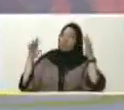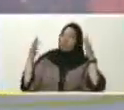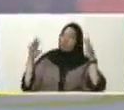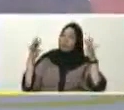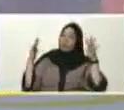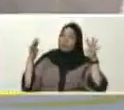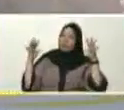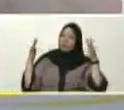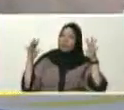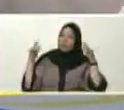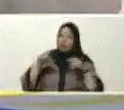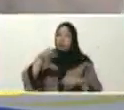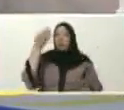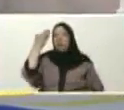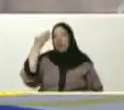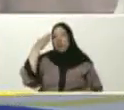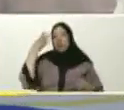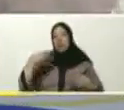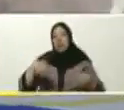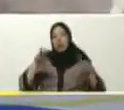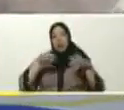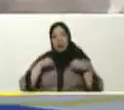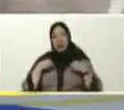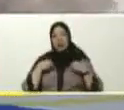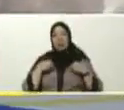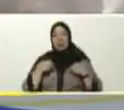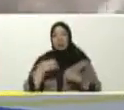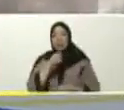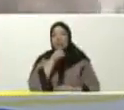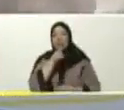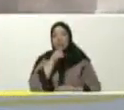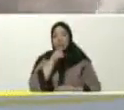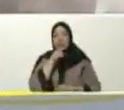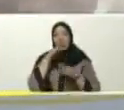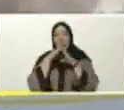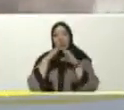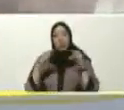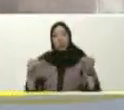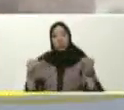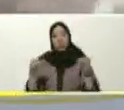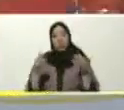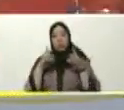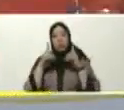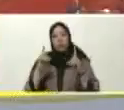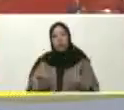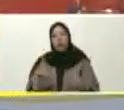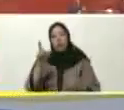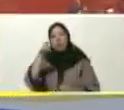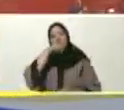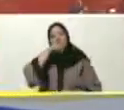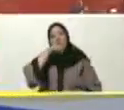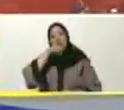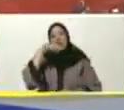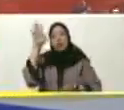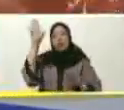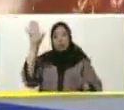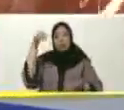Ustedes se encargarán de tomar mi legado.